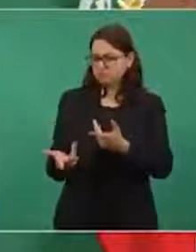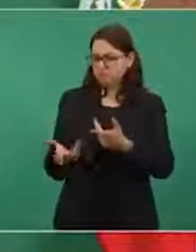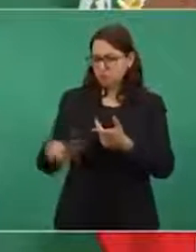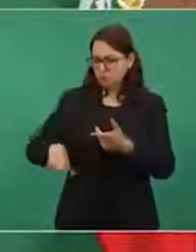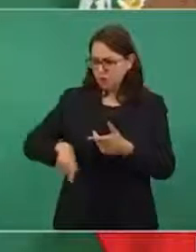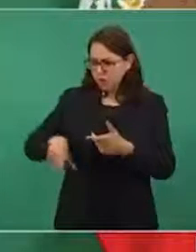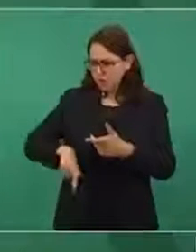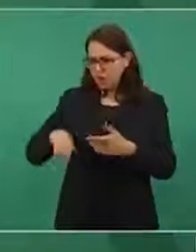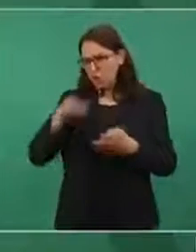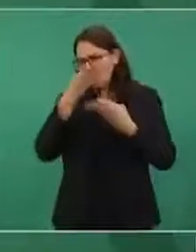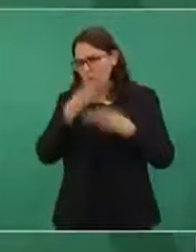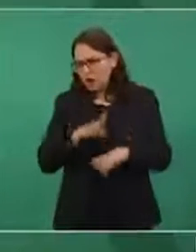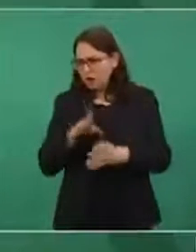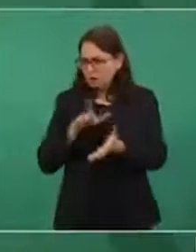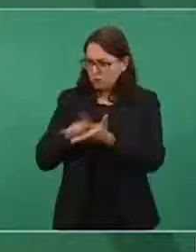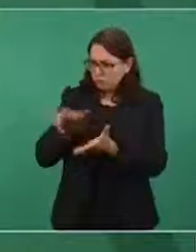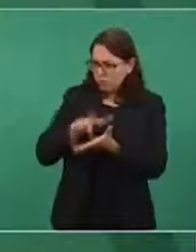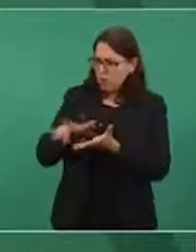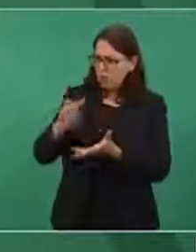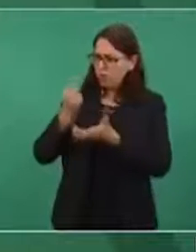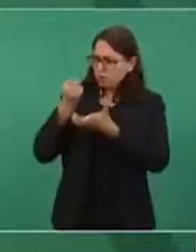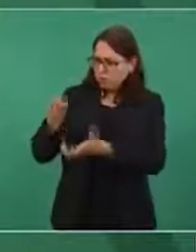plan.